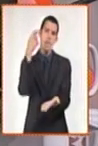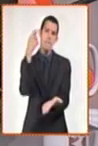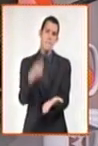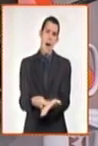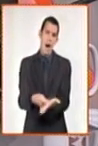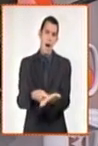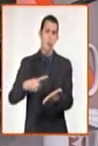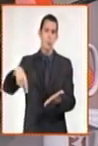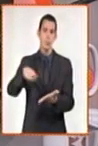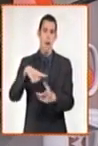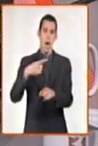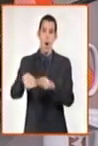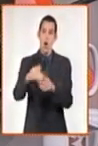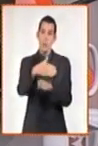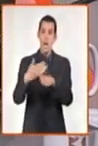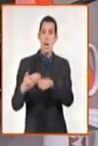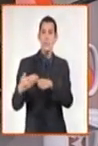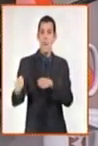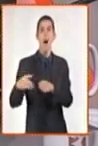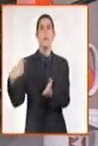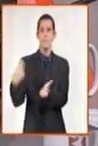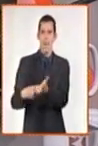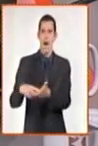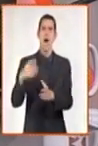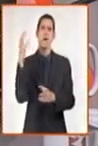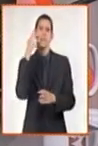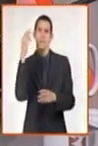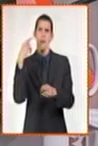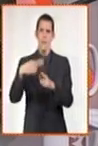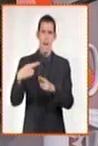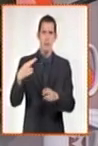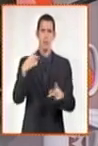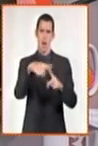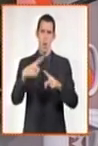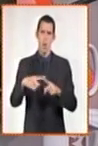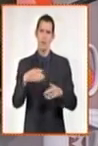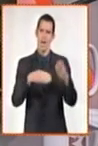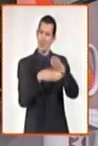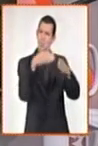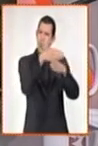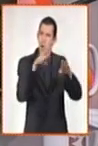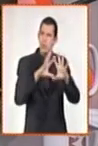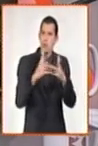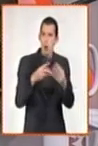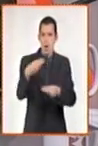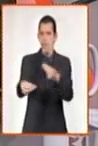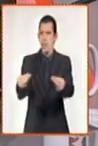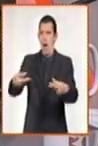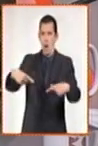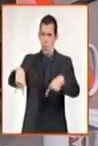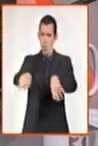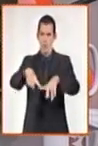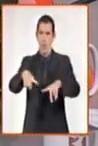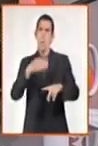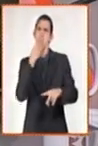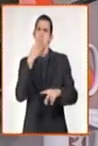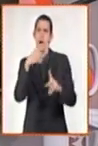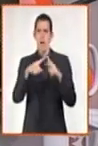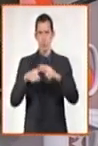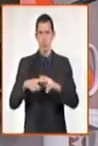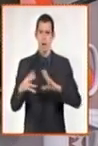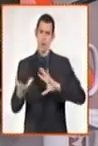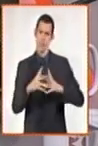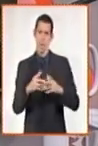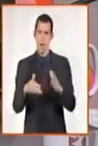las casas dañadas. También hoy se ha extendido el término de pago de los impuestos sobre propiedad o posesión de determinados